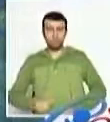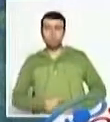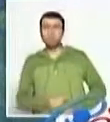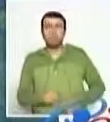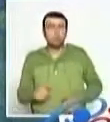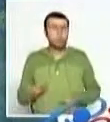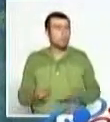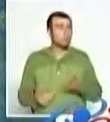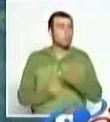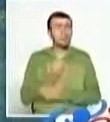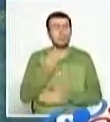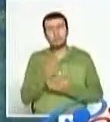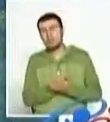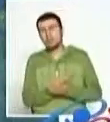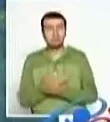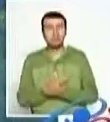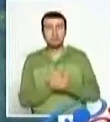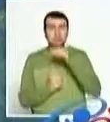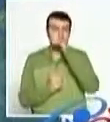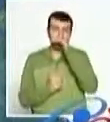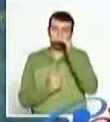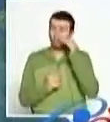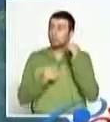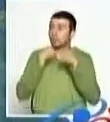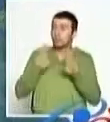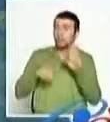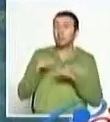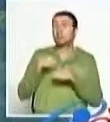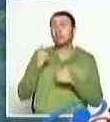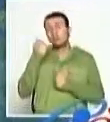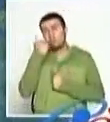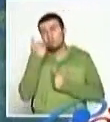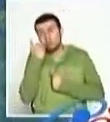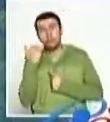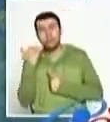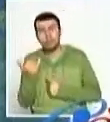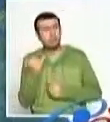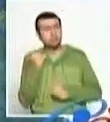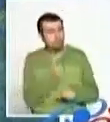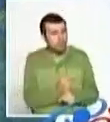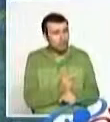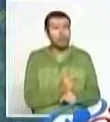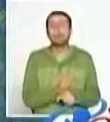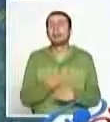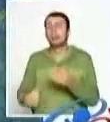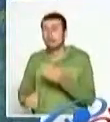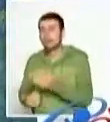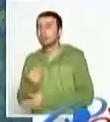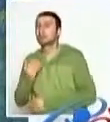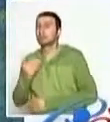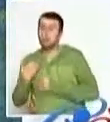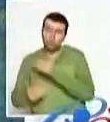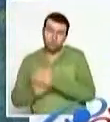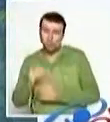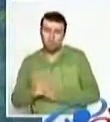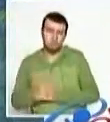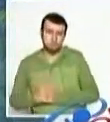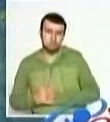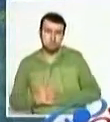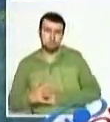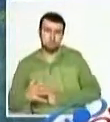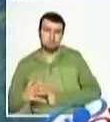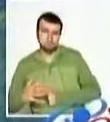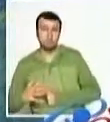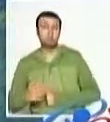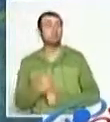de estas causas de enfermedades crónicas las encontramos en procesos inflamatorios. Y la inflamación aguda